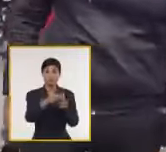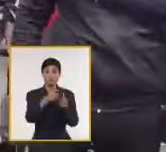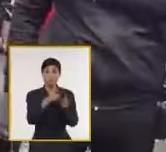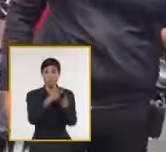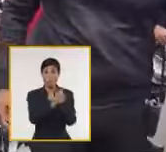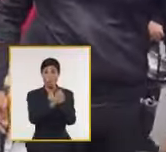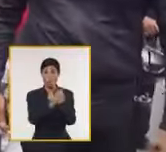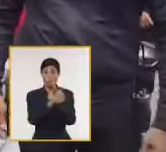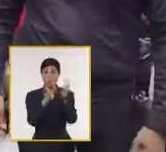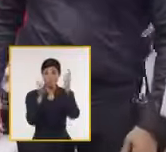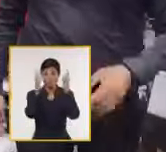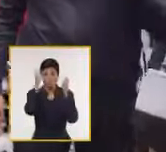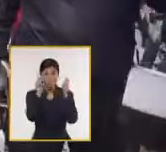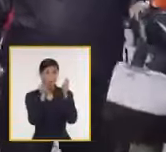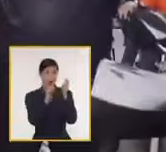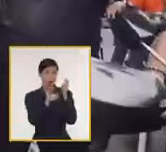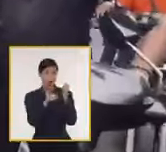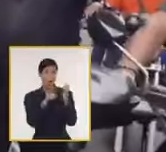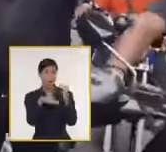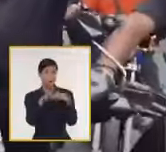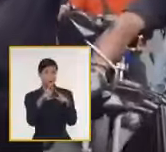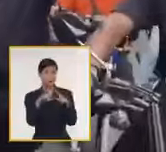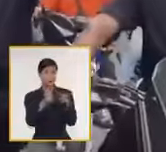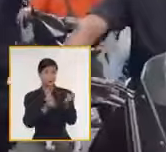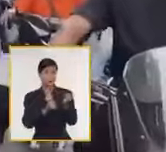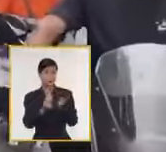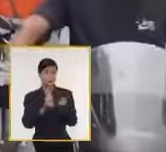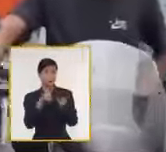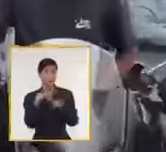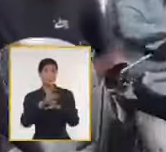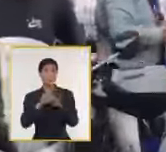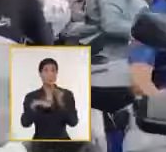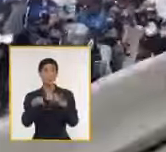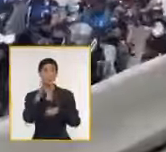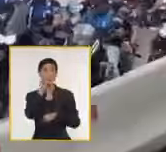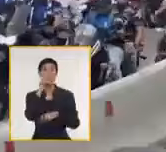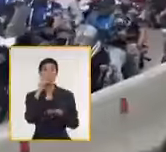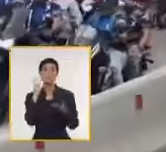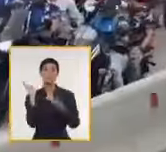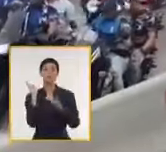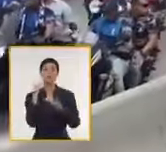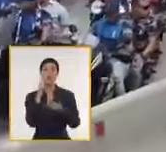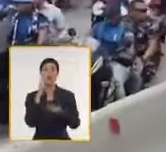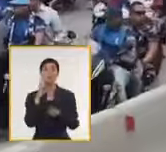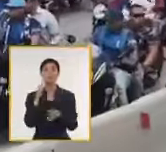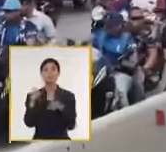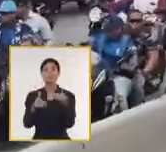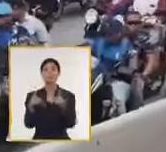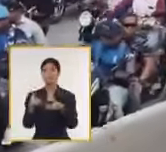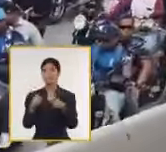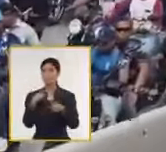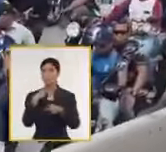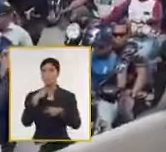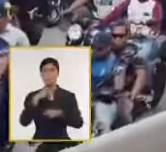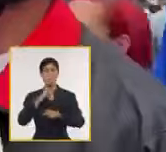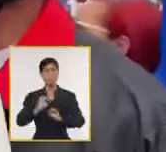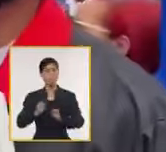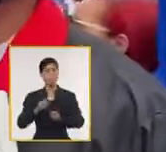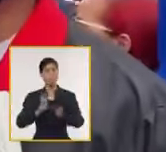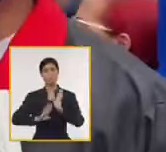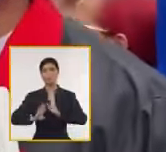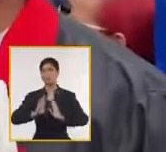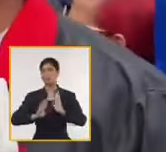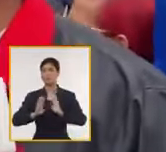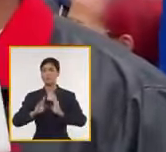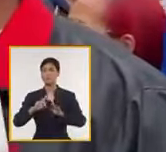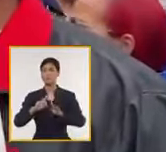estuvo encabezada por el ministro de Transporte Ramón Velázquez, quien reafirmó su respaldo a Maduro y criticó a Estados Unidos. Bueno,